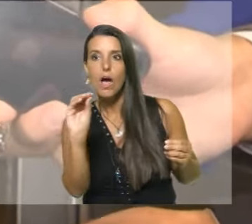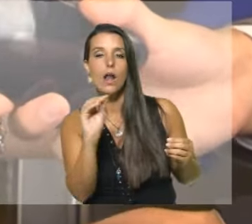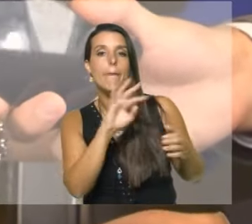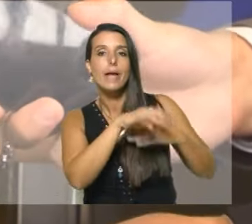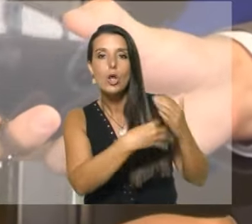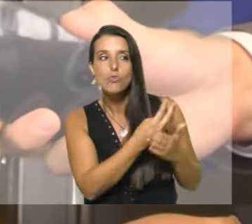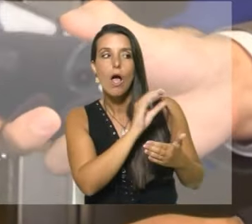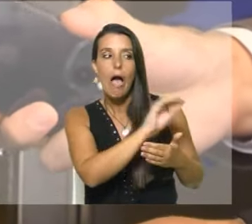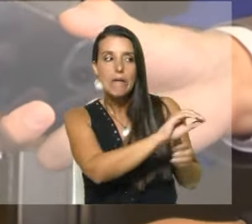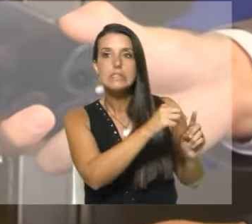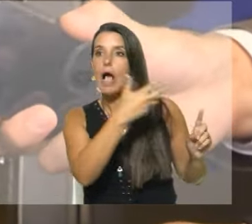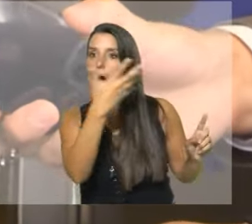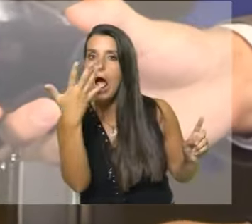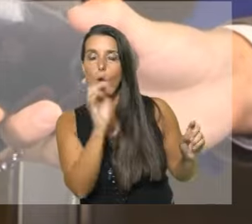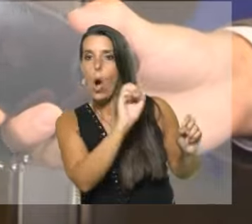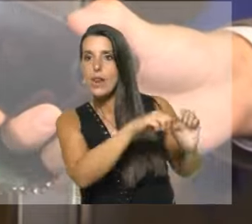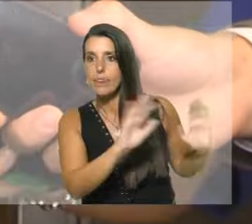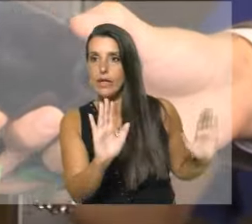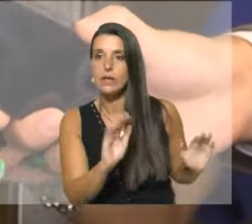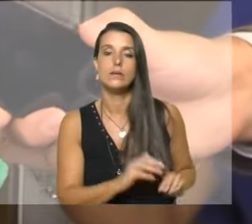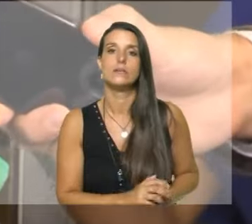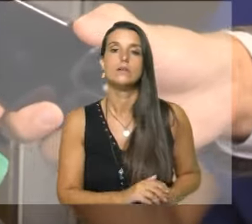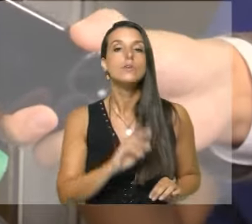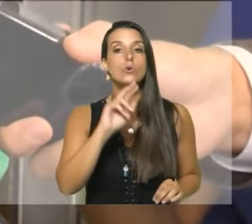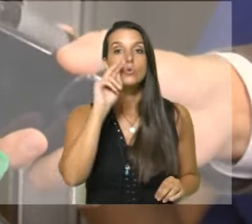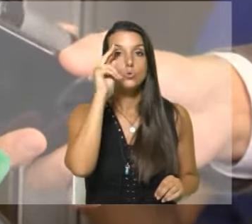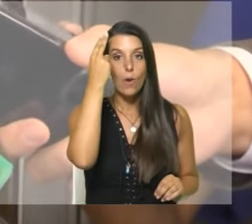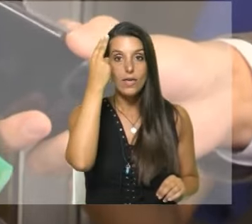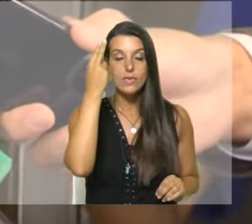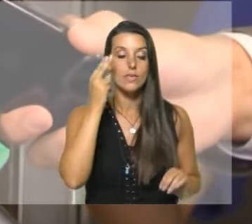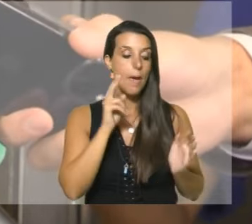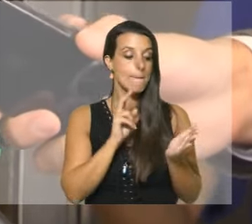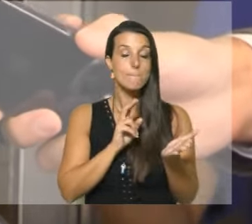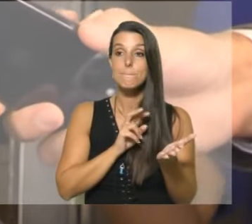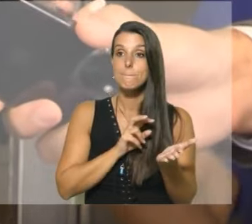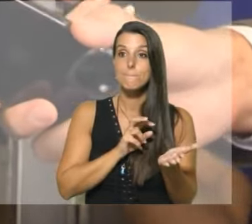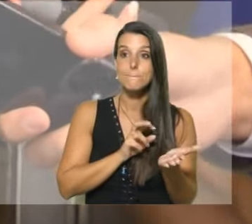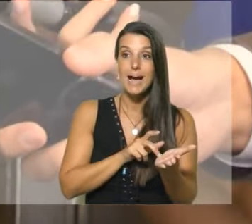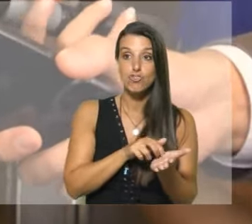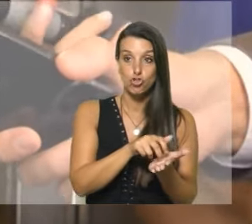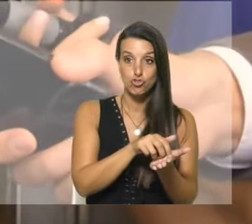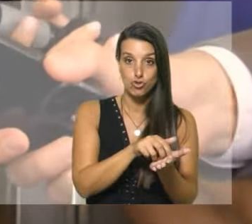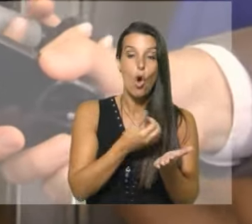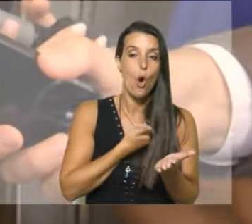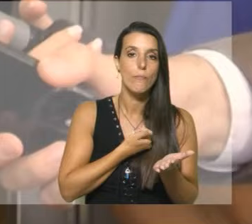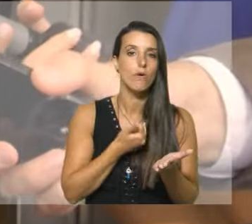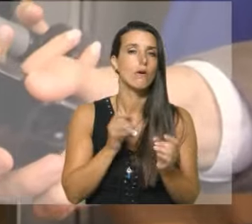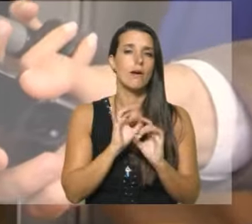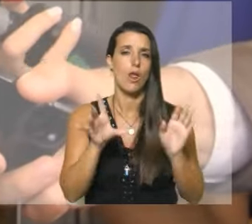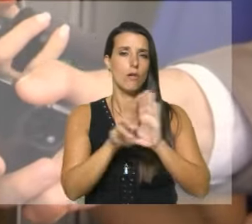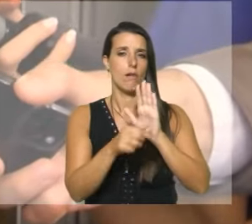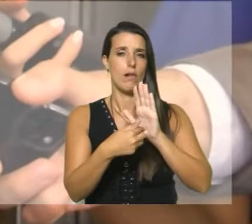de los pasos que está dando a los socios del Mercosur? Uruguay tiene pasos tiene marco legal bien claro de